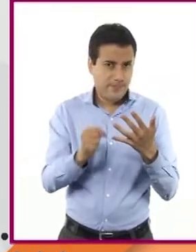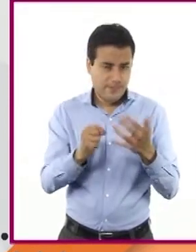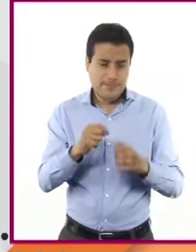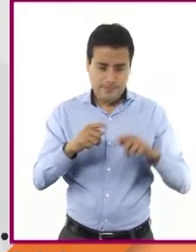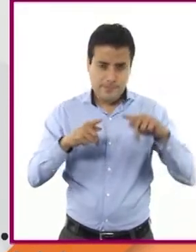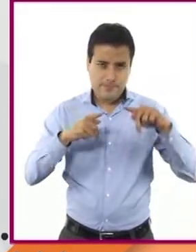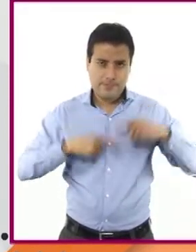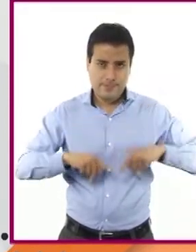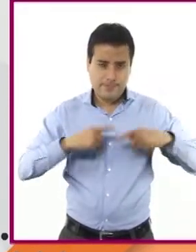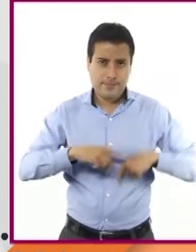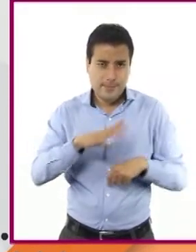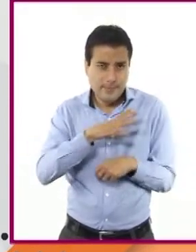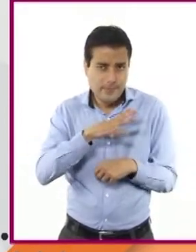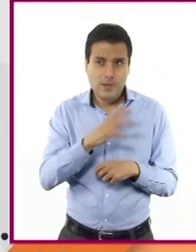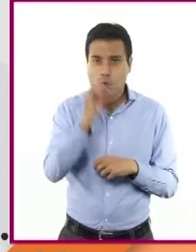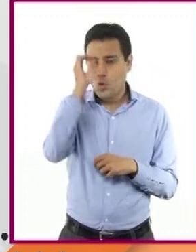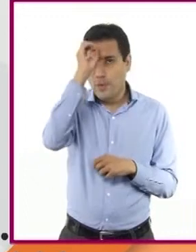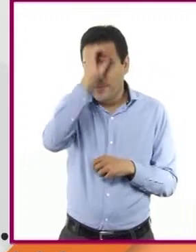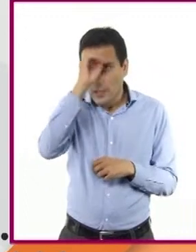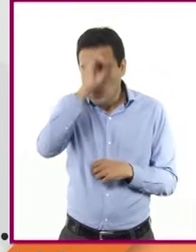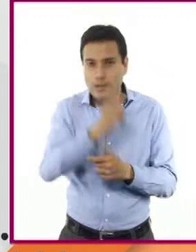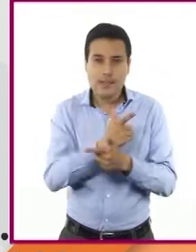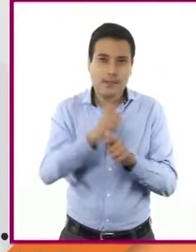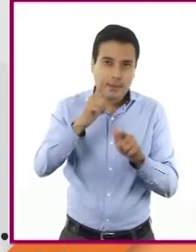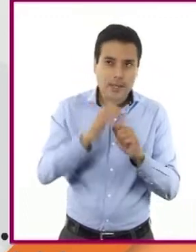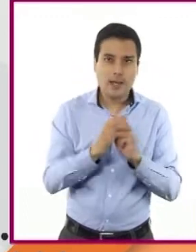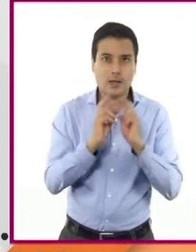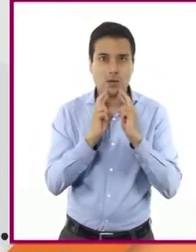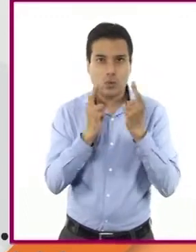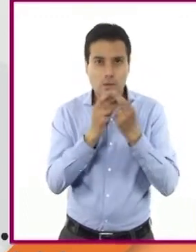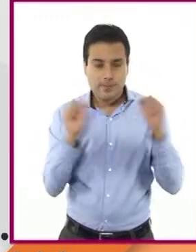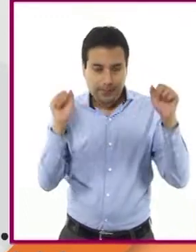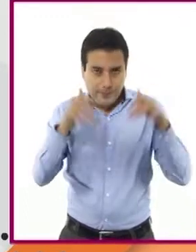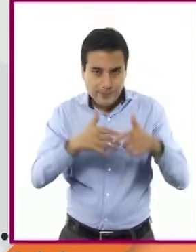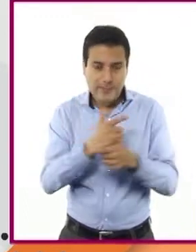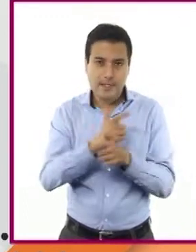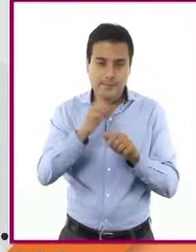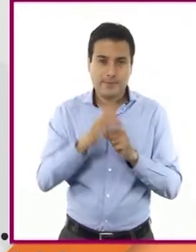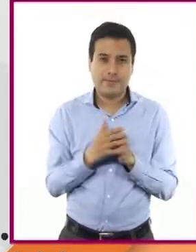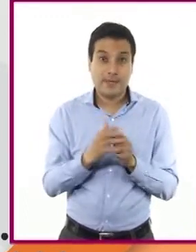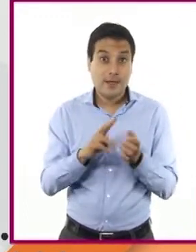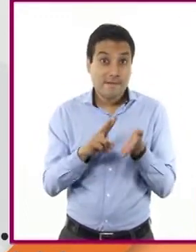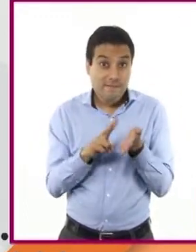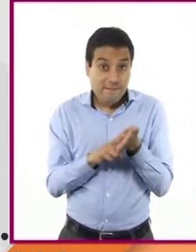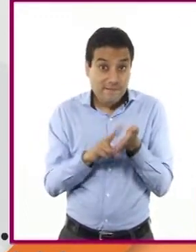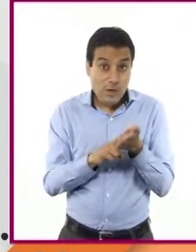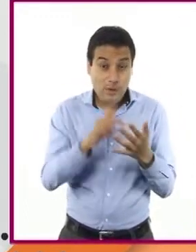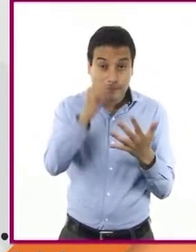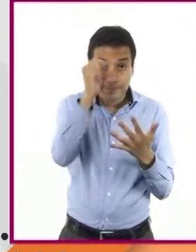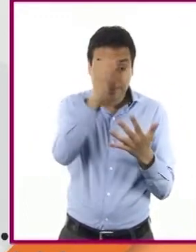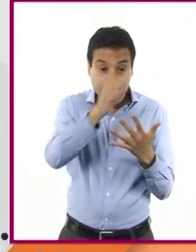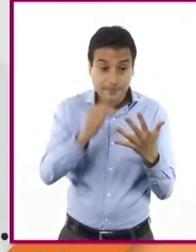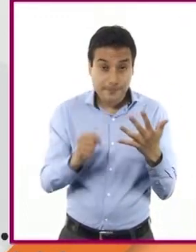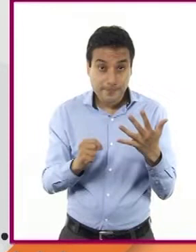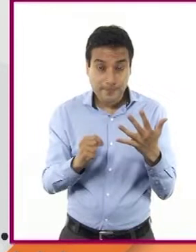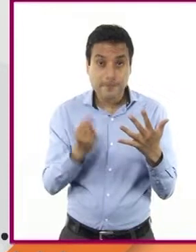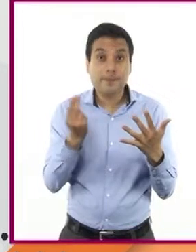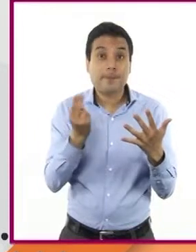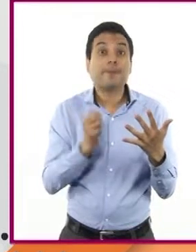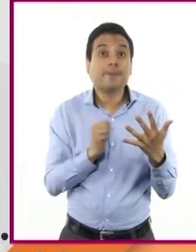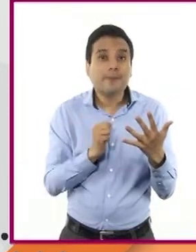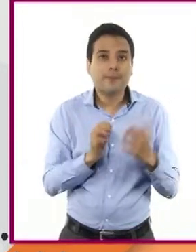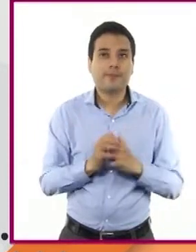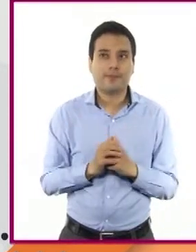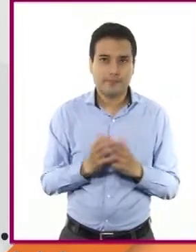las libertades de expresión, de opinión y de reunión. Los valores que debían imperar en el Estado y en la sociedad eran